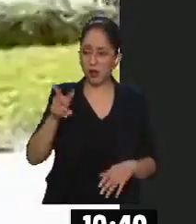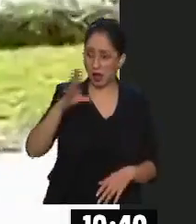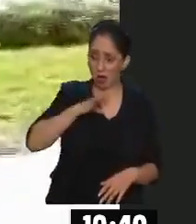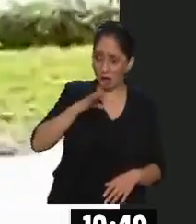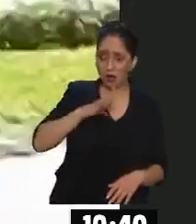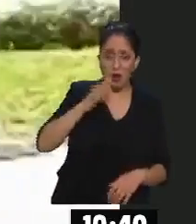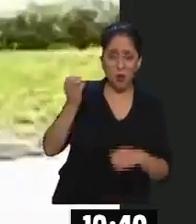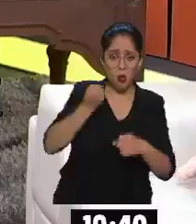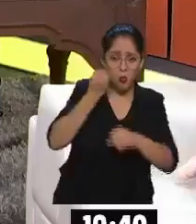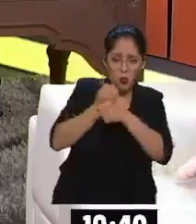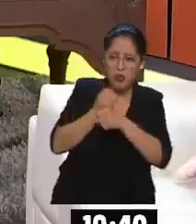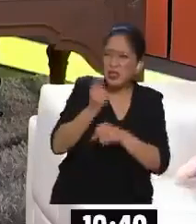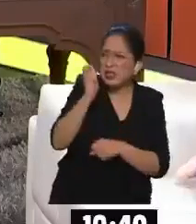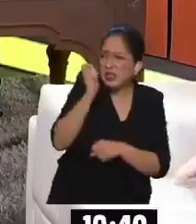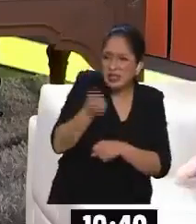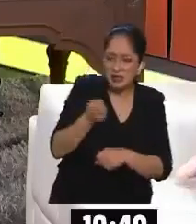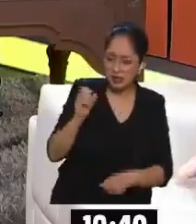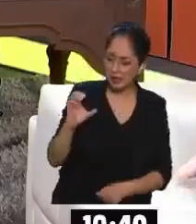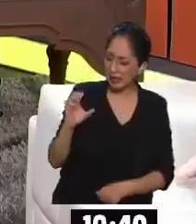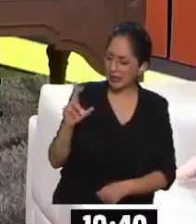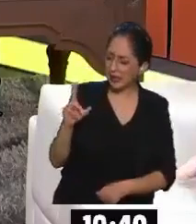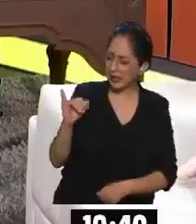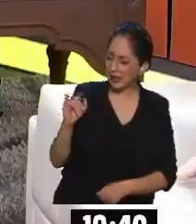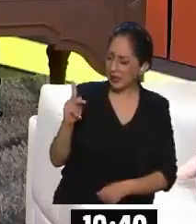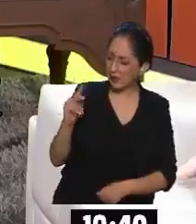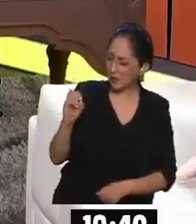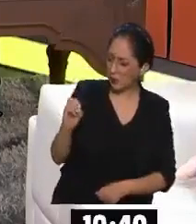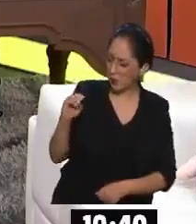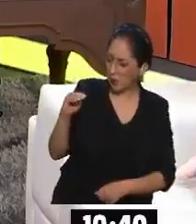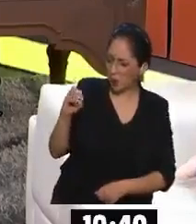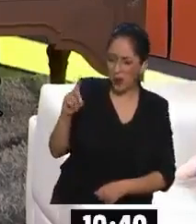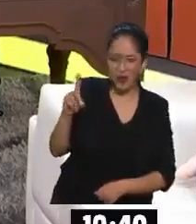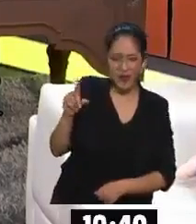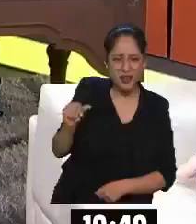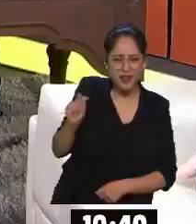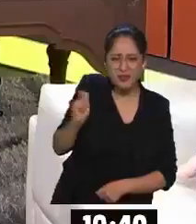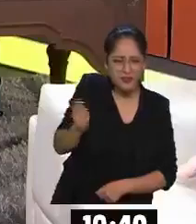de explicarnos qué diablos es una criptomoneda?